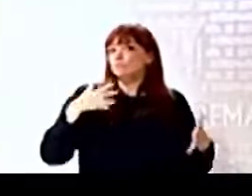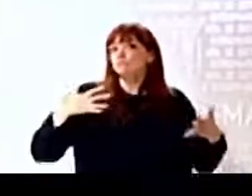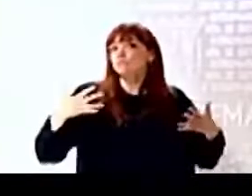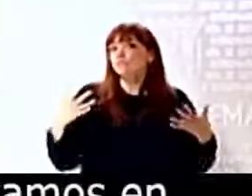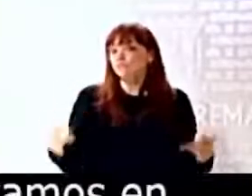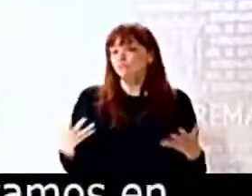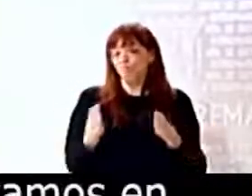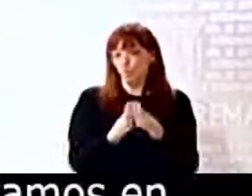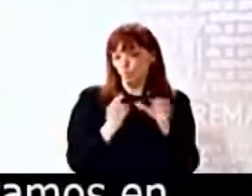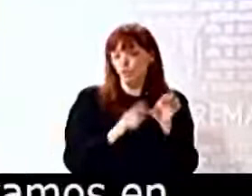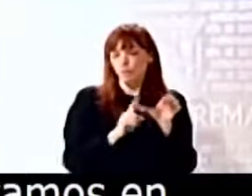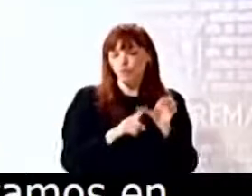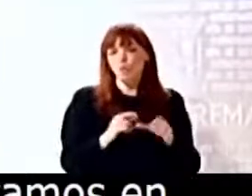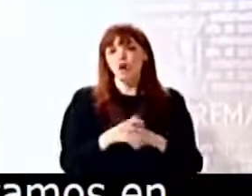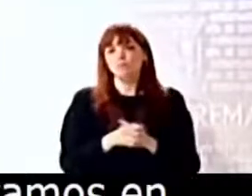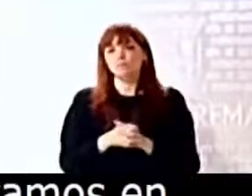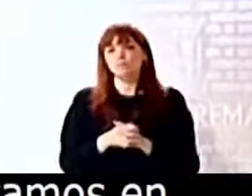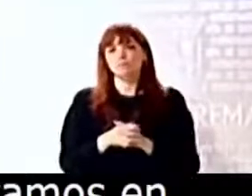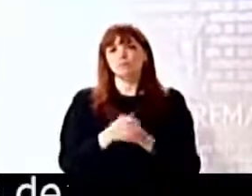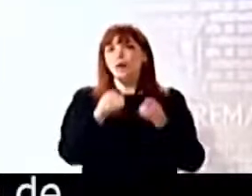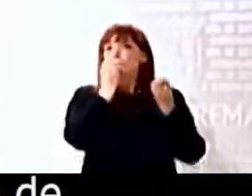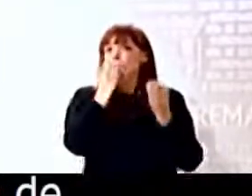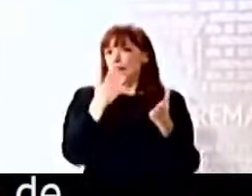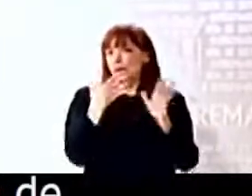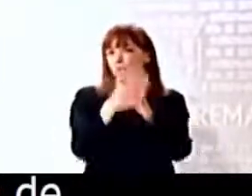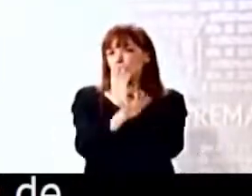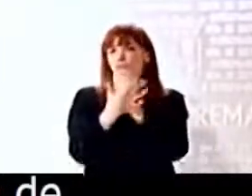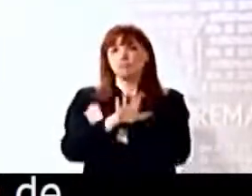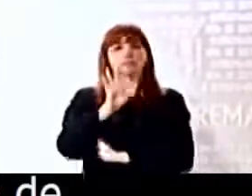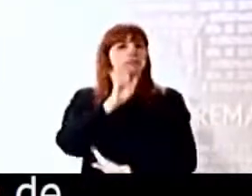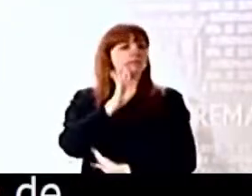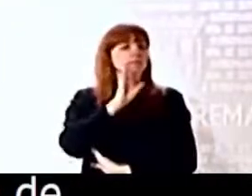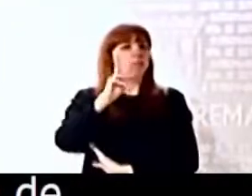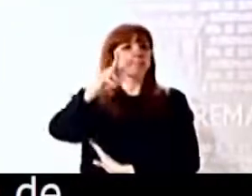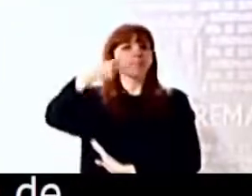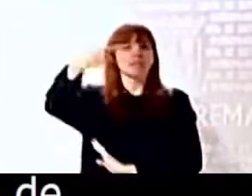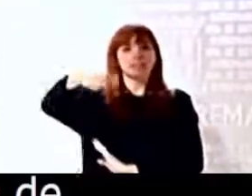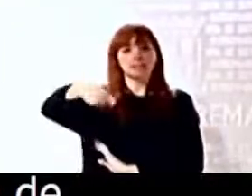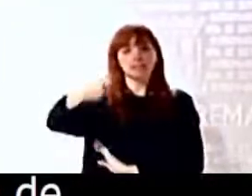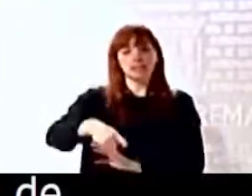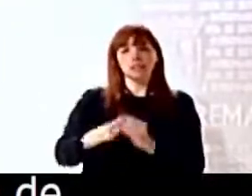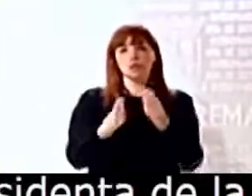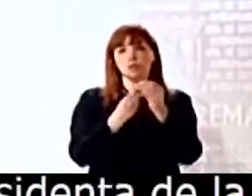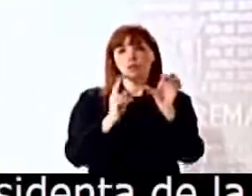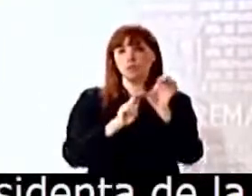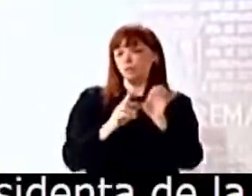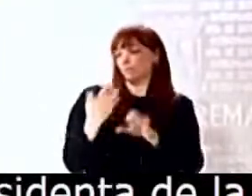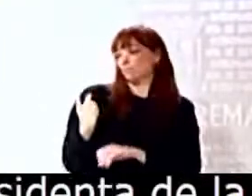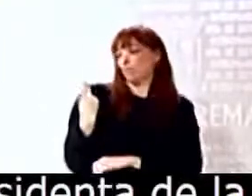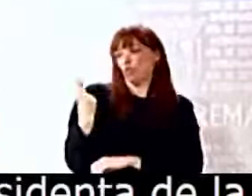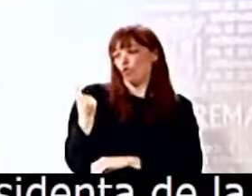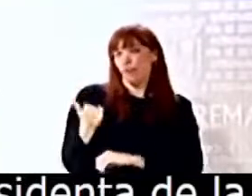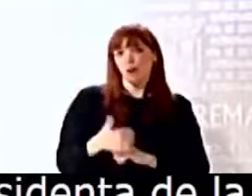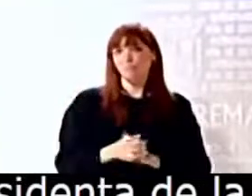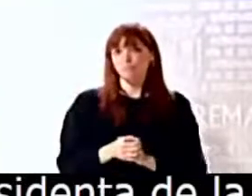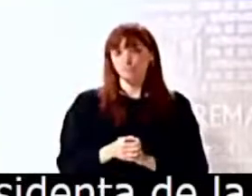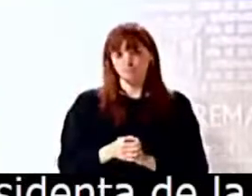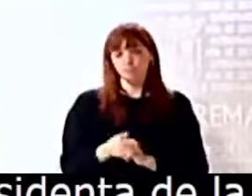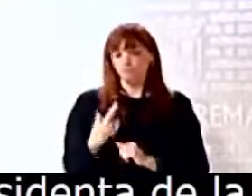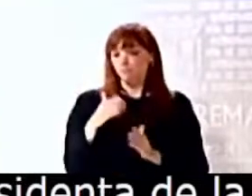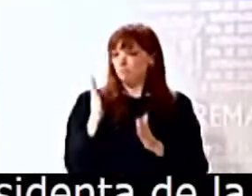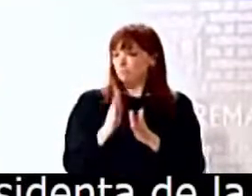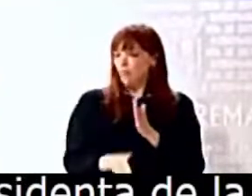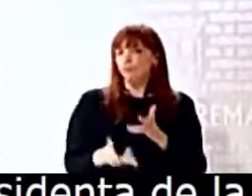digo nosotros, la Junta de Extremadura, como bien explicó la vicepresidenta de la Junta hace 2 días, estamos en plazo